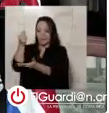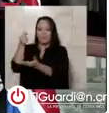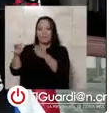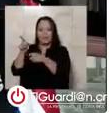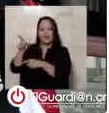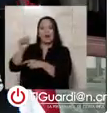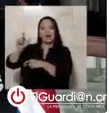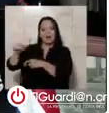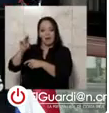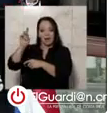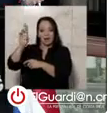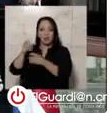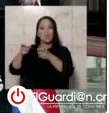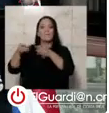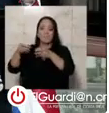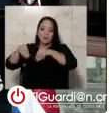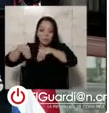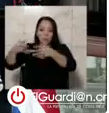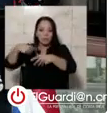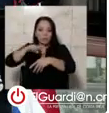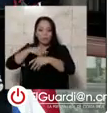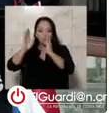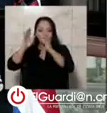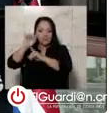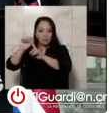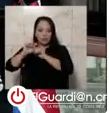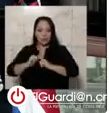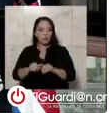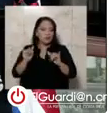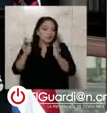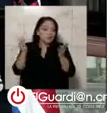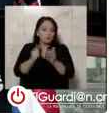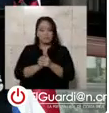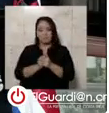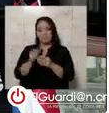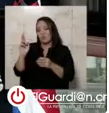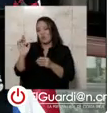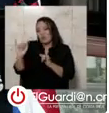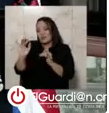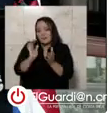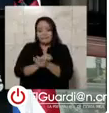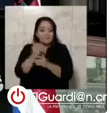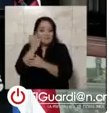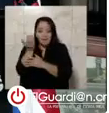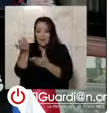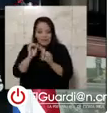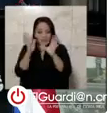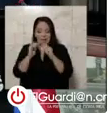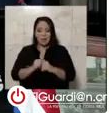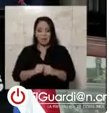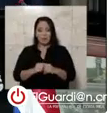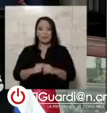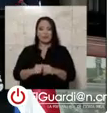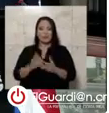Alejandro y poder movernos. Esa es la situación, don Rodrigo, así de fácil y clara.